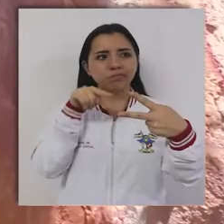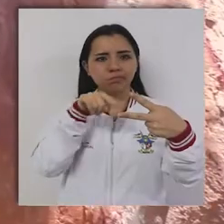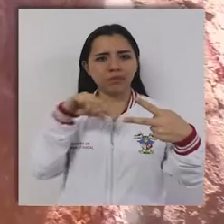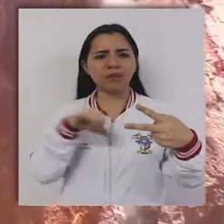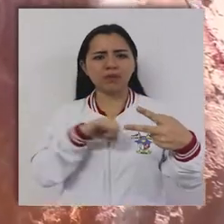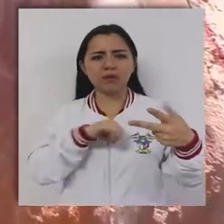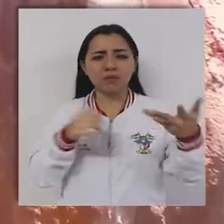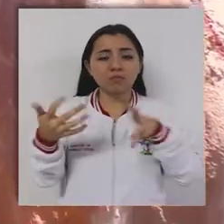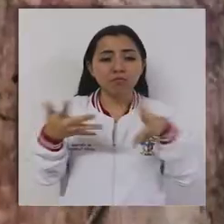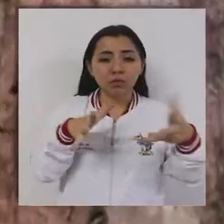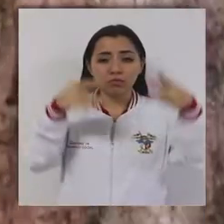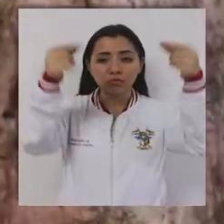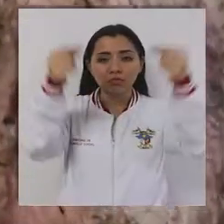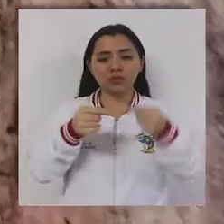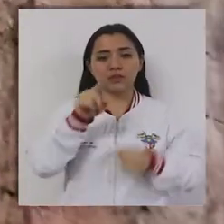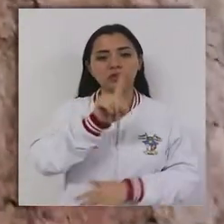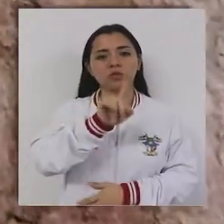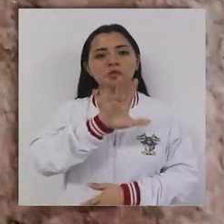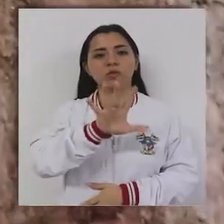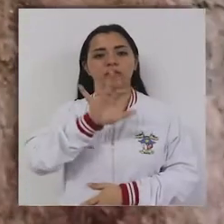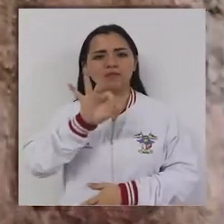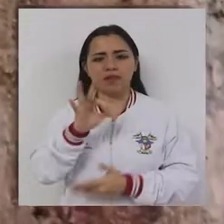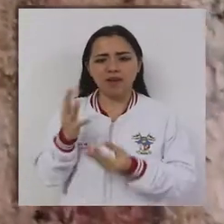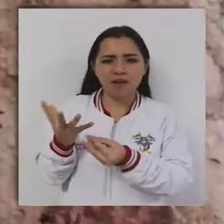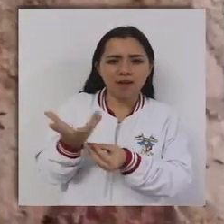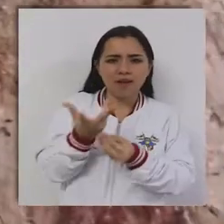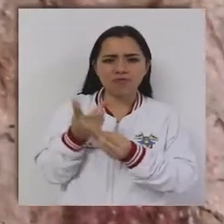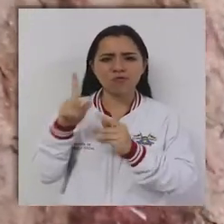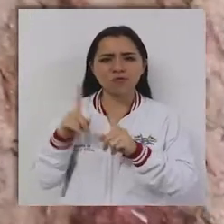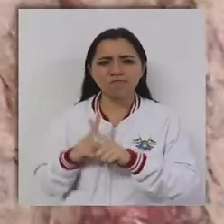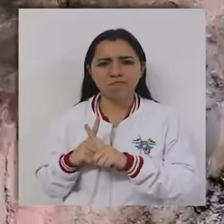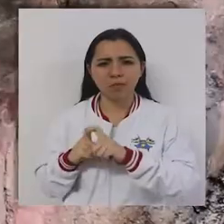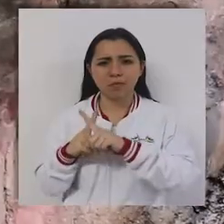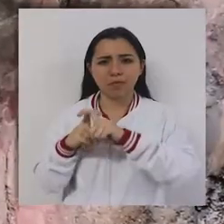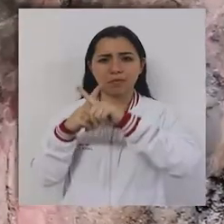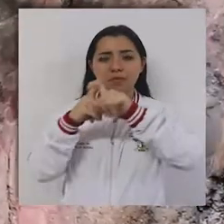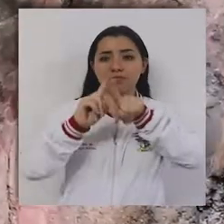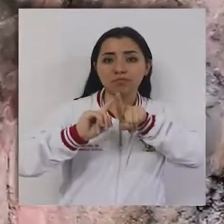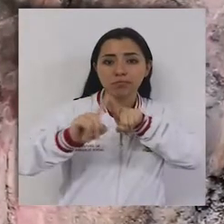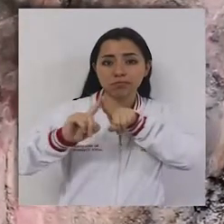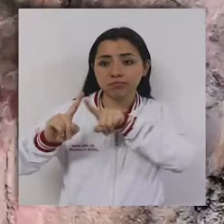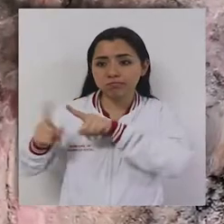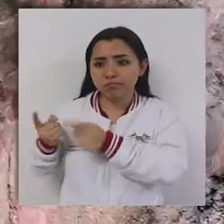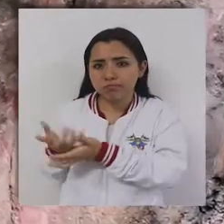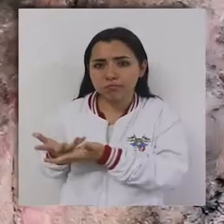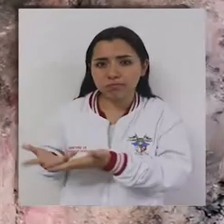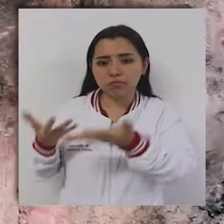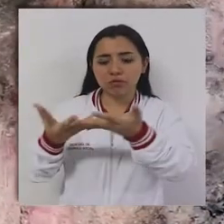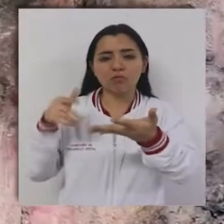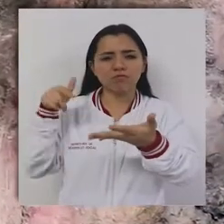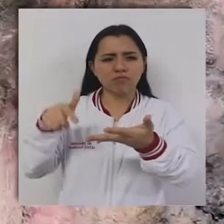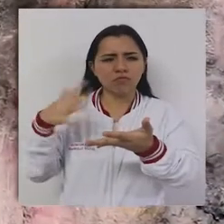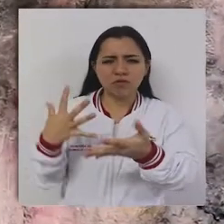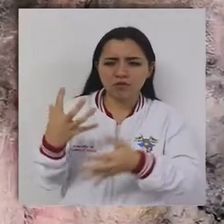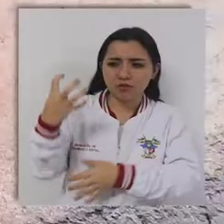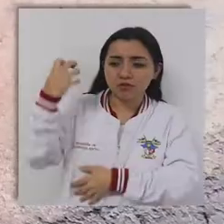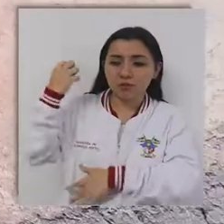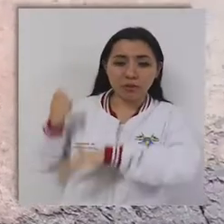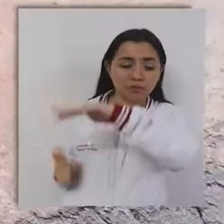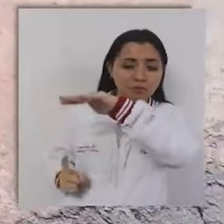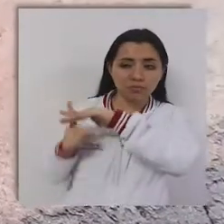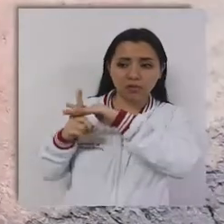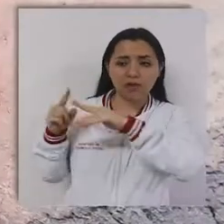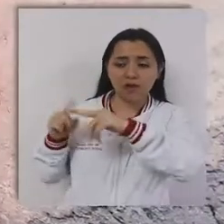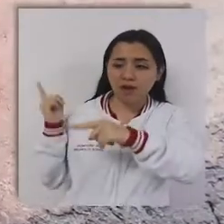encontrar 153 sitios con arte rupestre, con diversos motivos que dan cuenta de los primeros registros de pictografía de